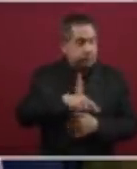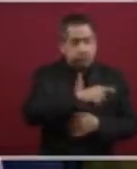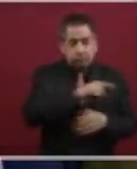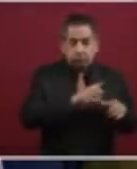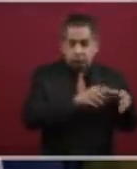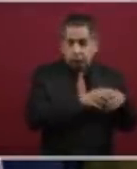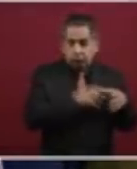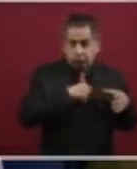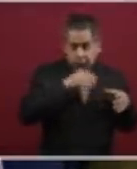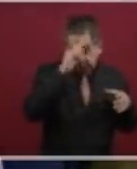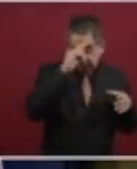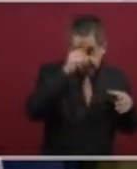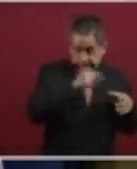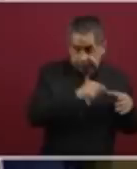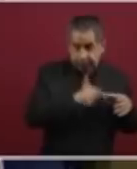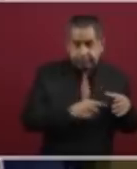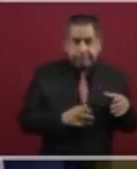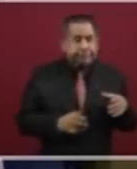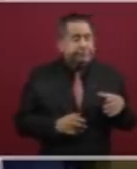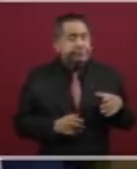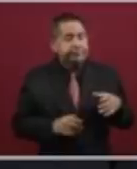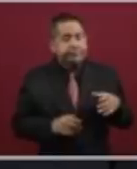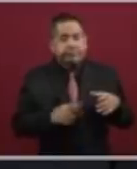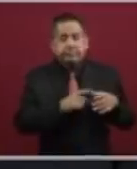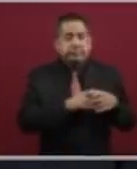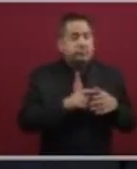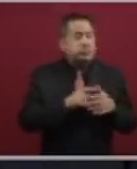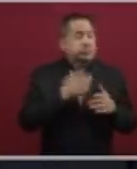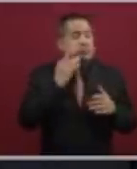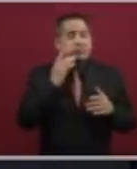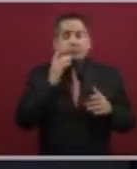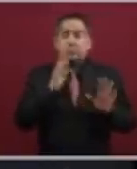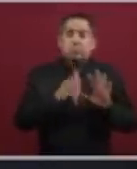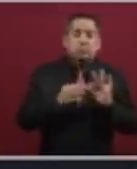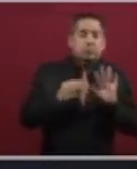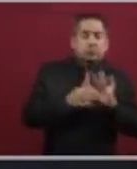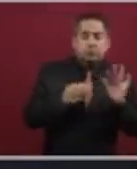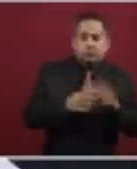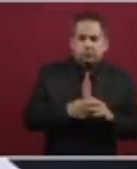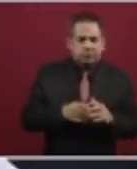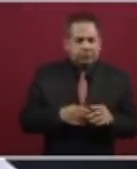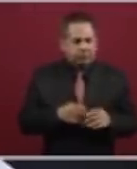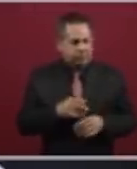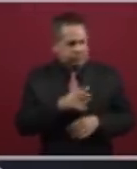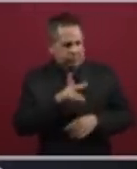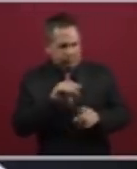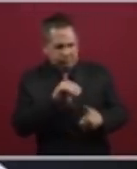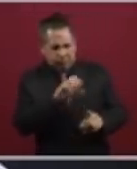¿no?, como fifís los que no lo son.